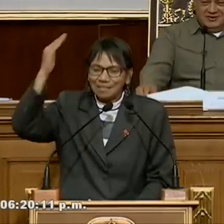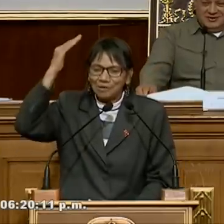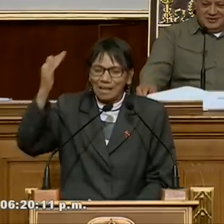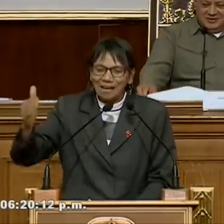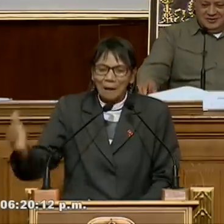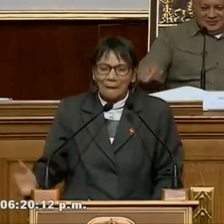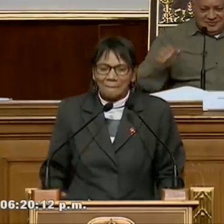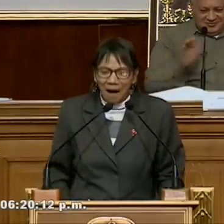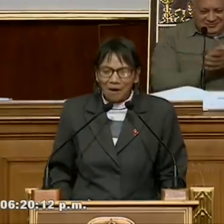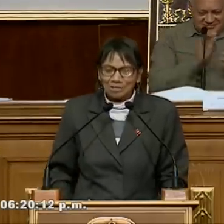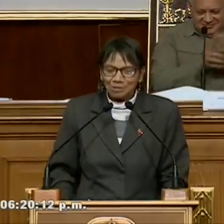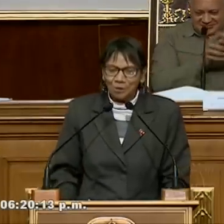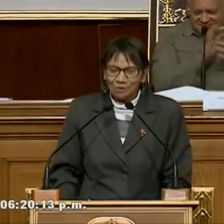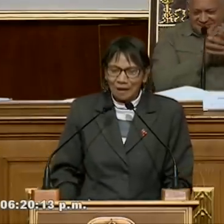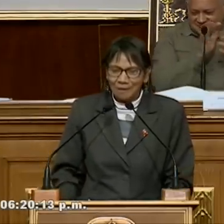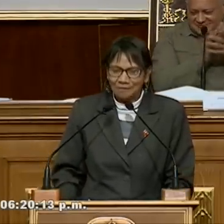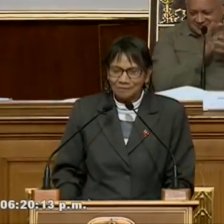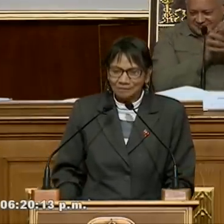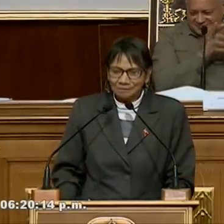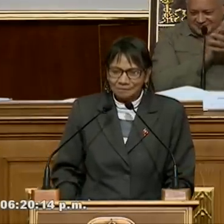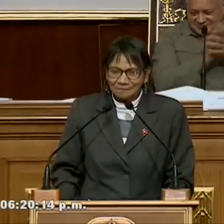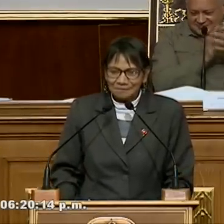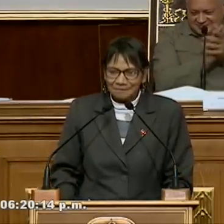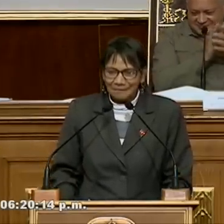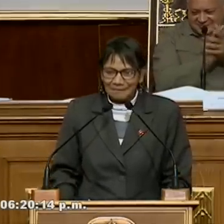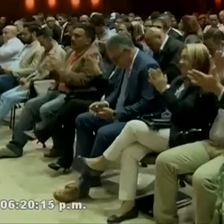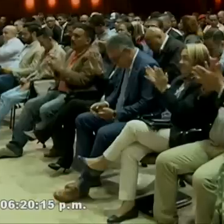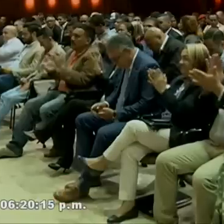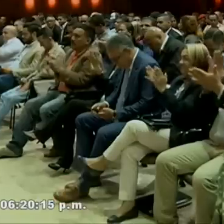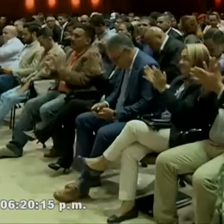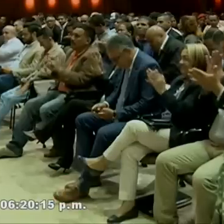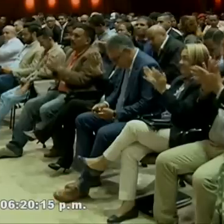gran timonel Mao Zedong.